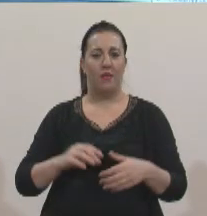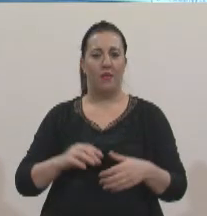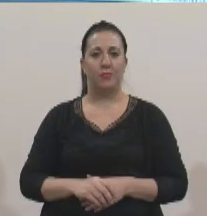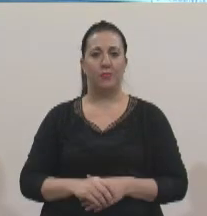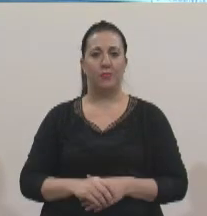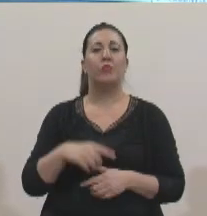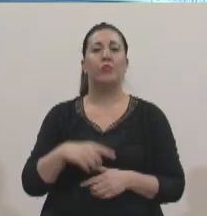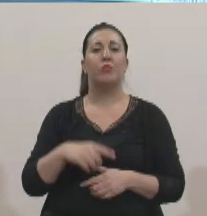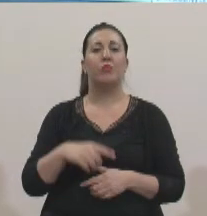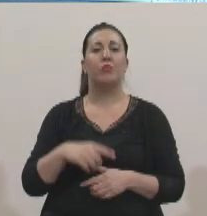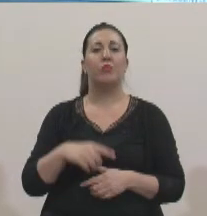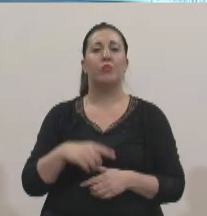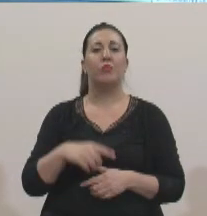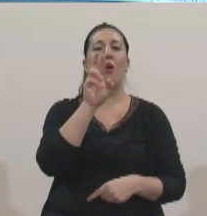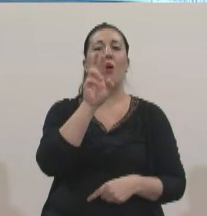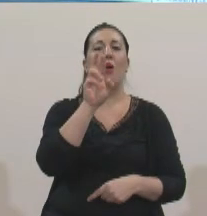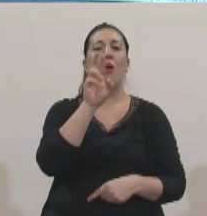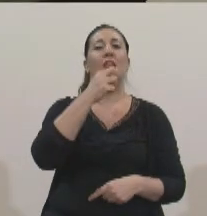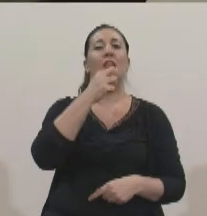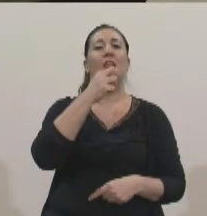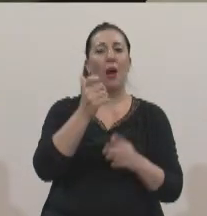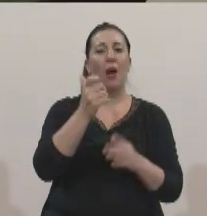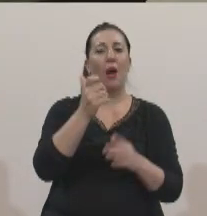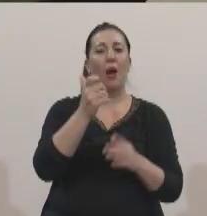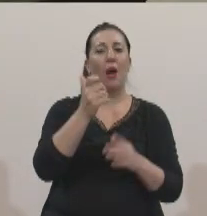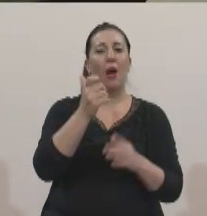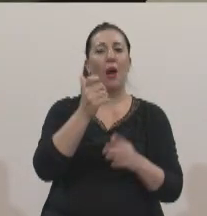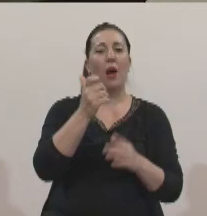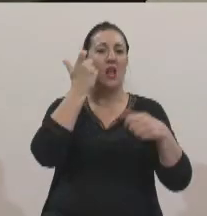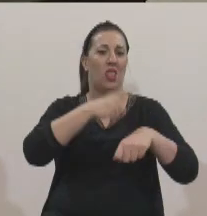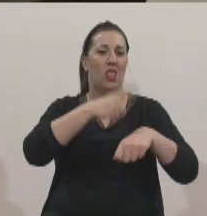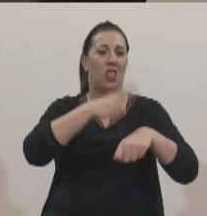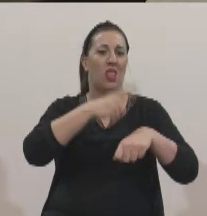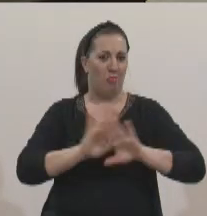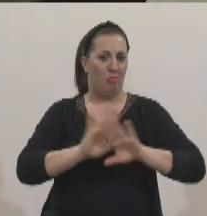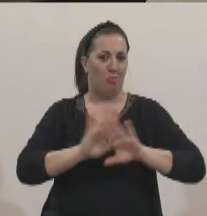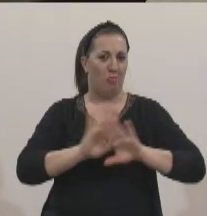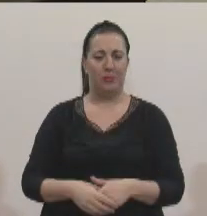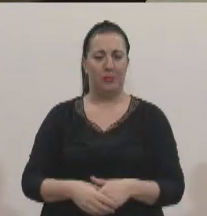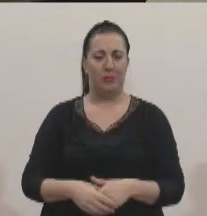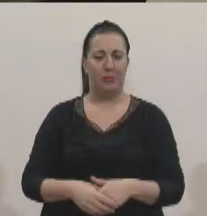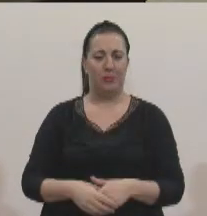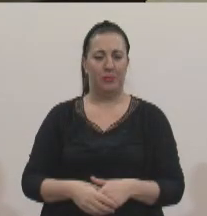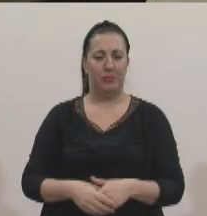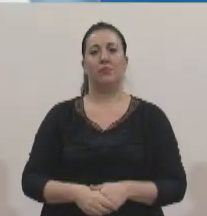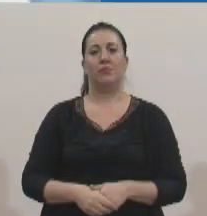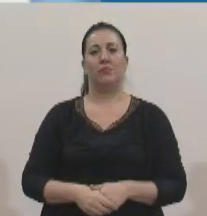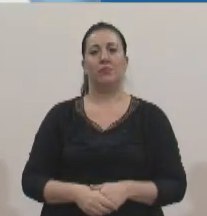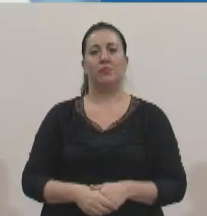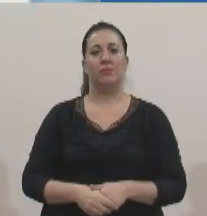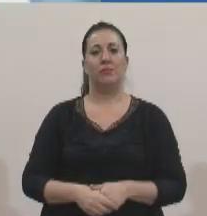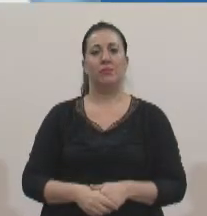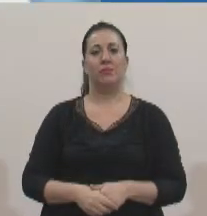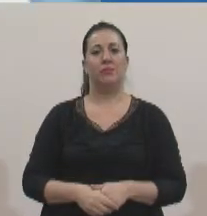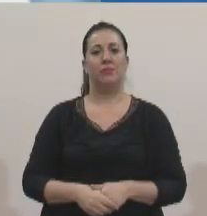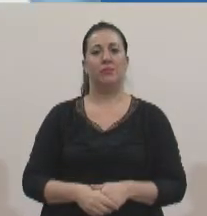Continúe Tapia y por favor finalice ya porque ha terminado su tiempo también. Ahí termino. Viviendo en una región en